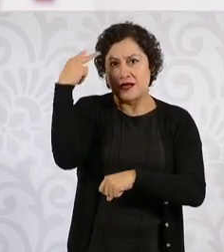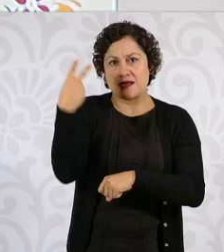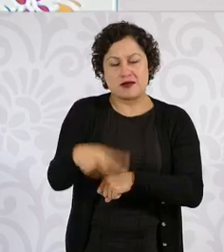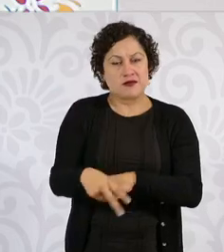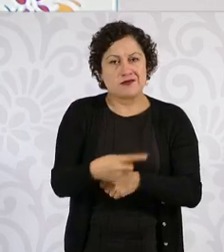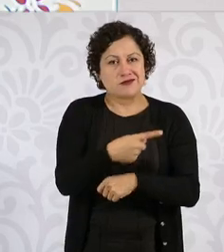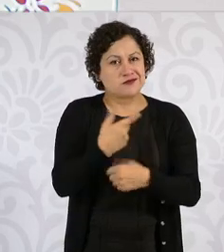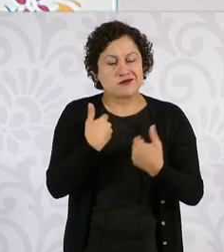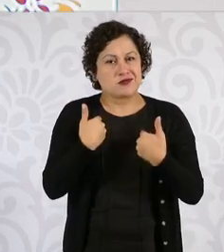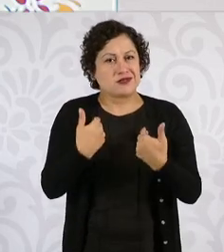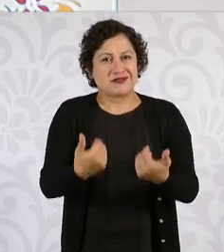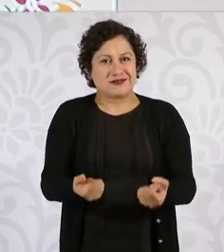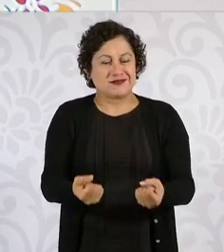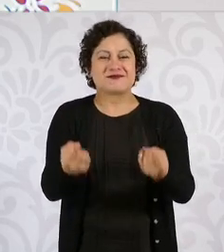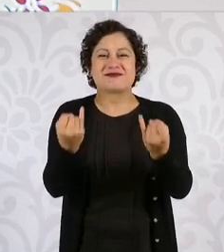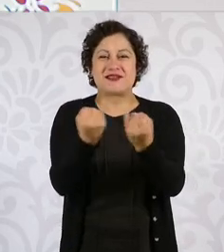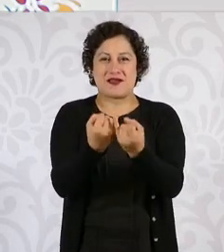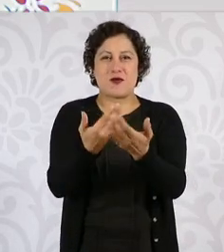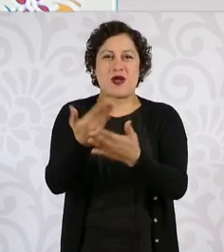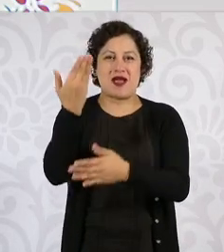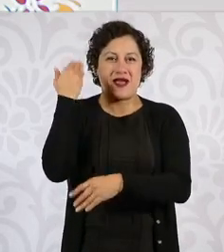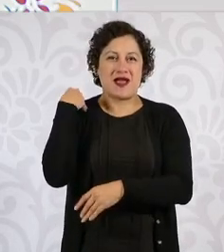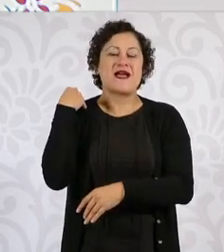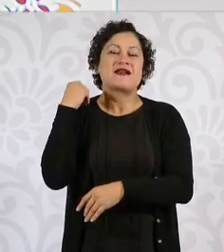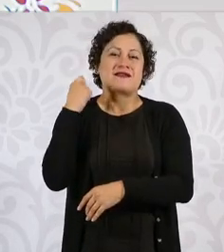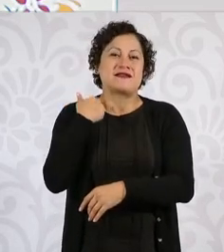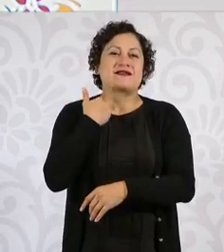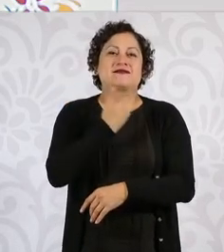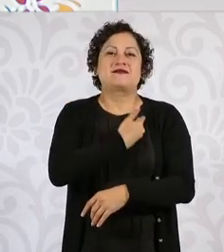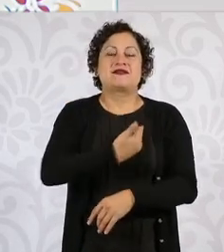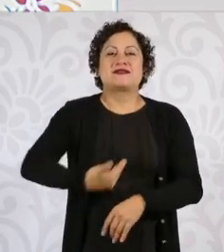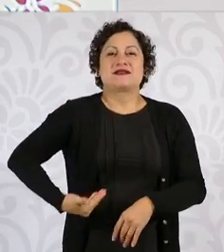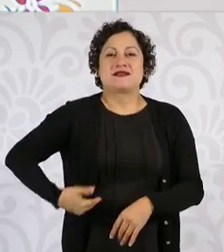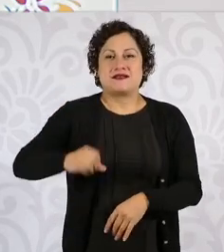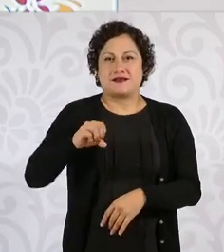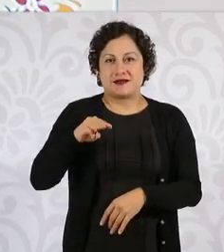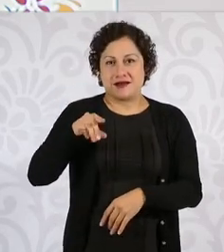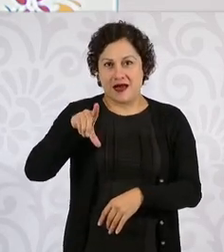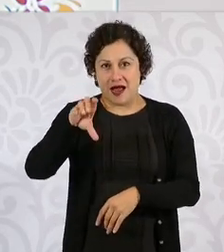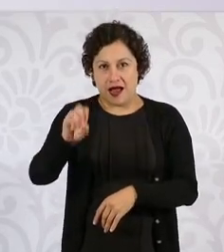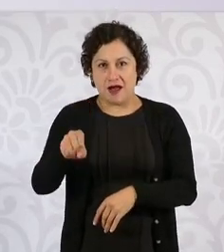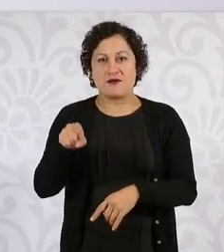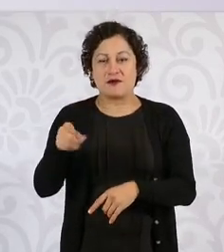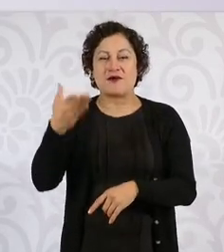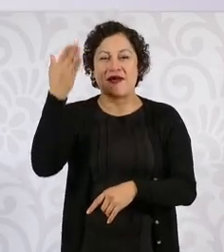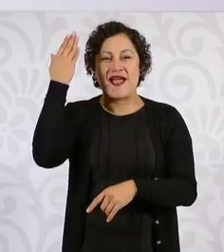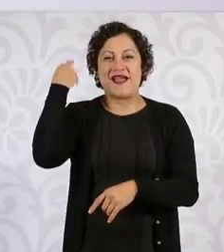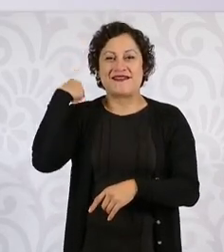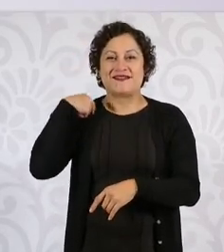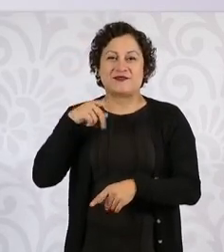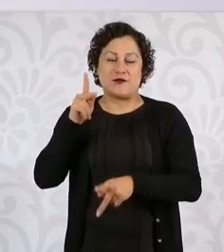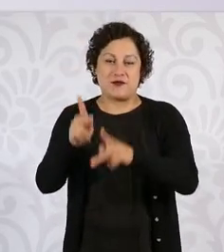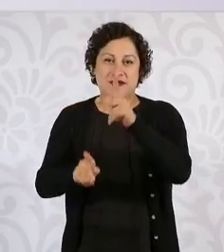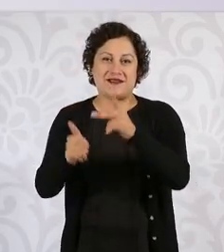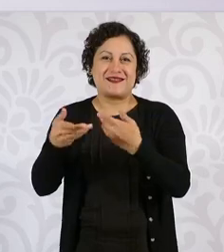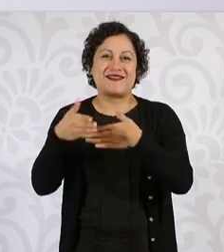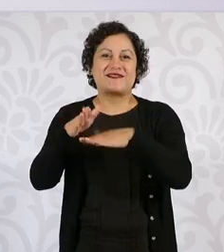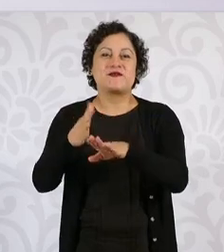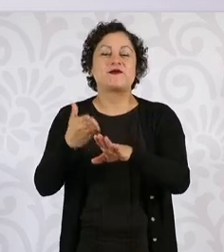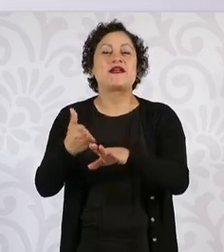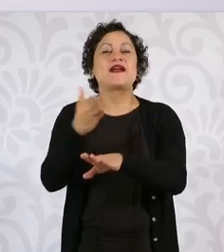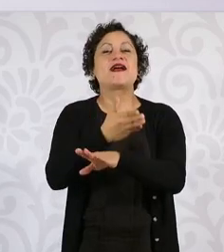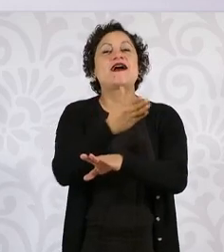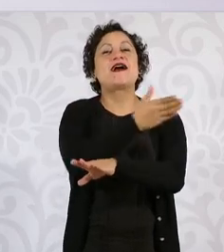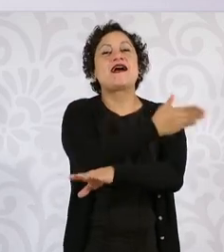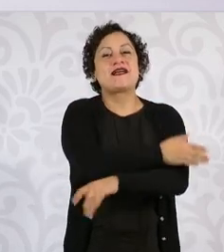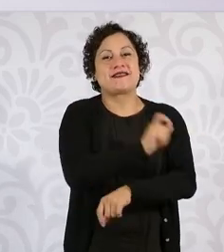también hizo esta, que estuve presente cuando se la platicó el gobernador Durazo, de antes como